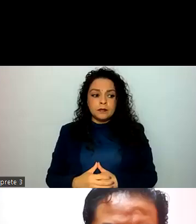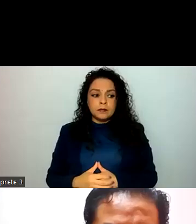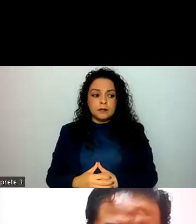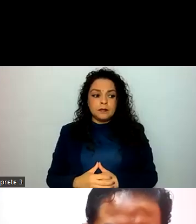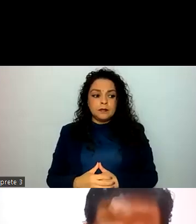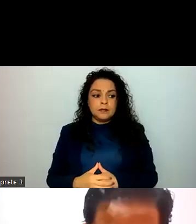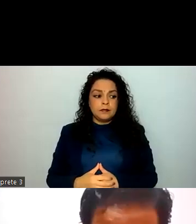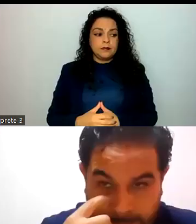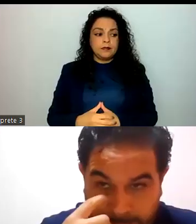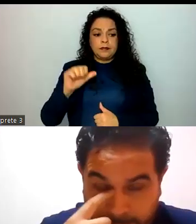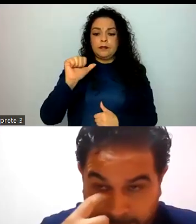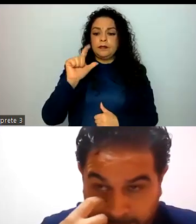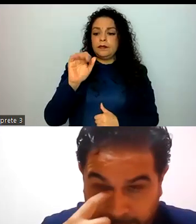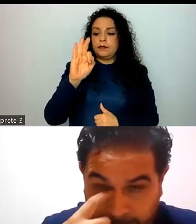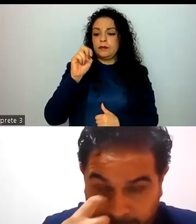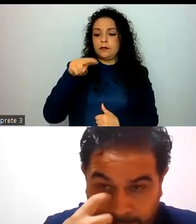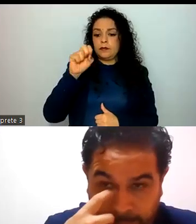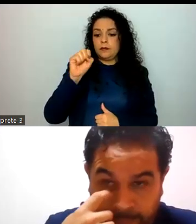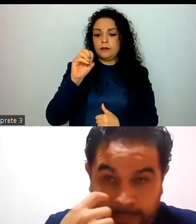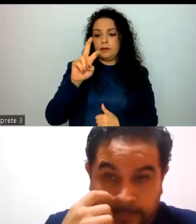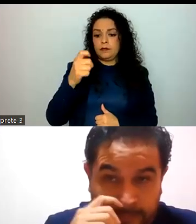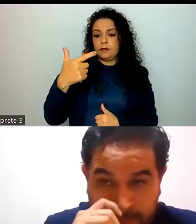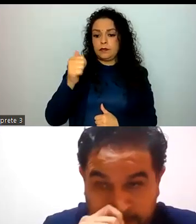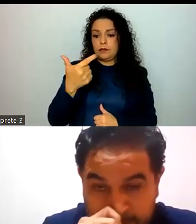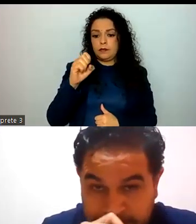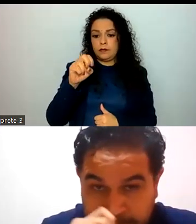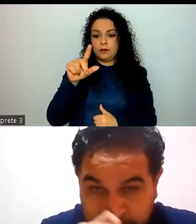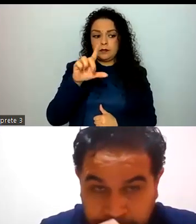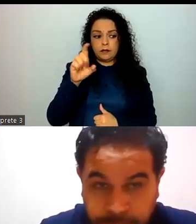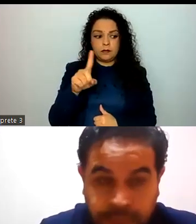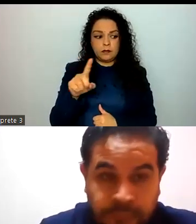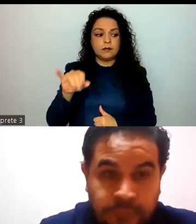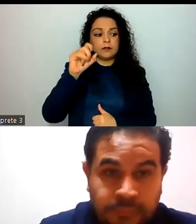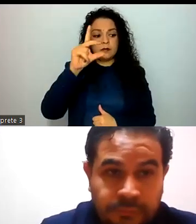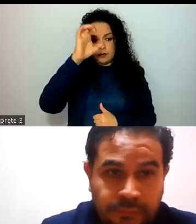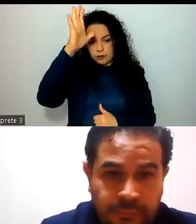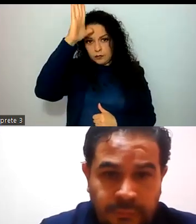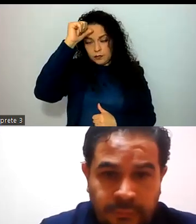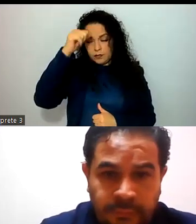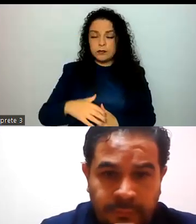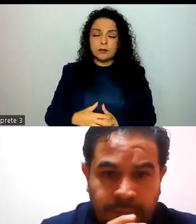Maestro Alfonso Vega González. Alfonso Vega, a favor.